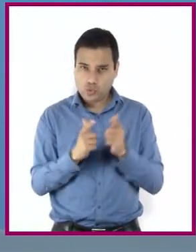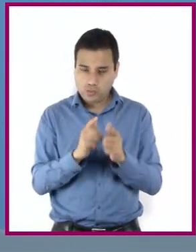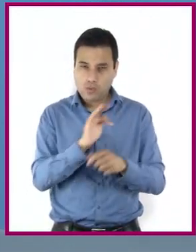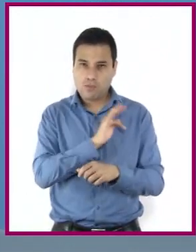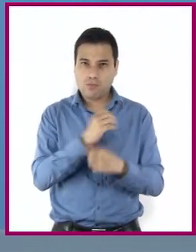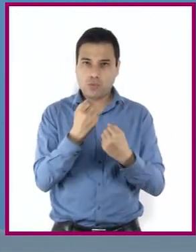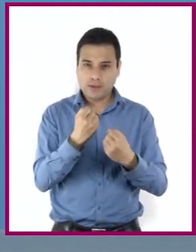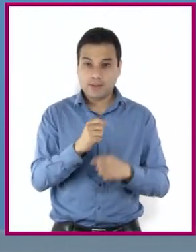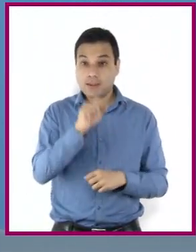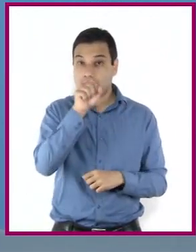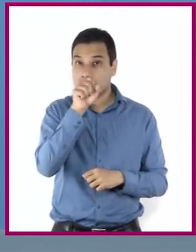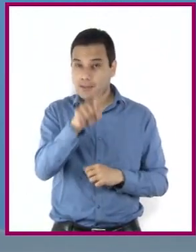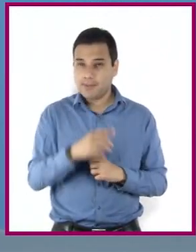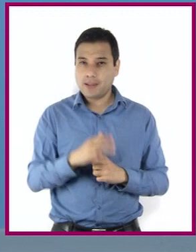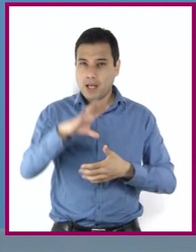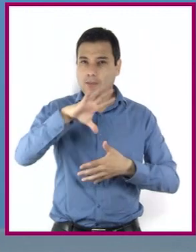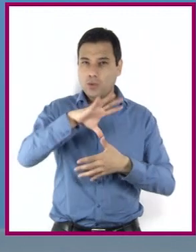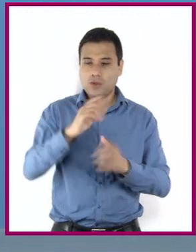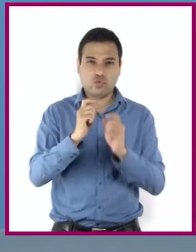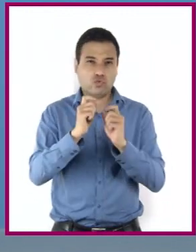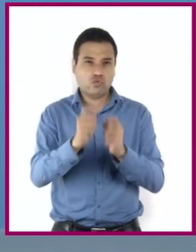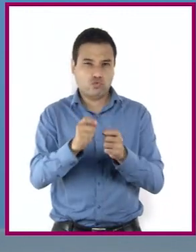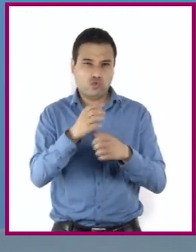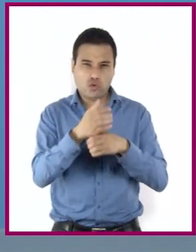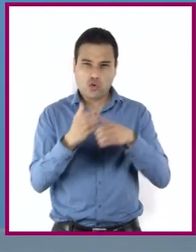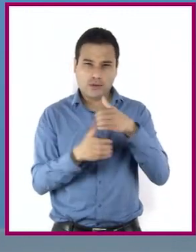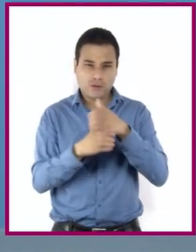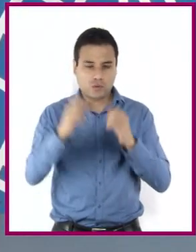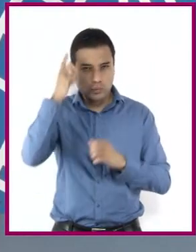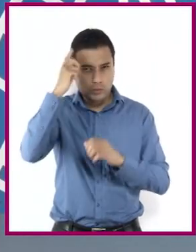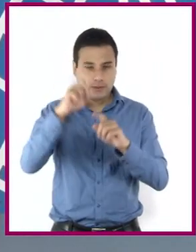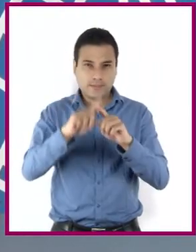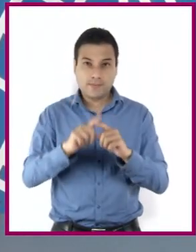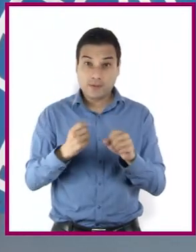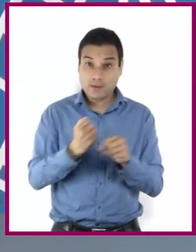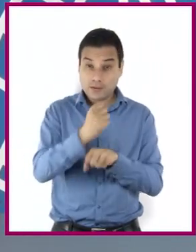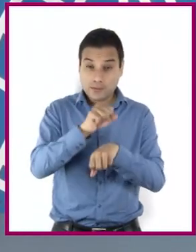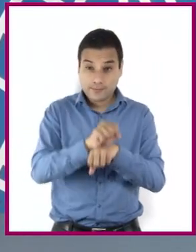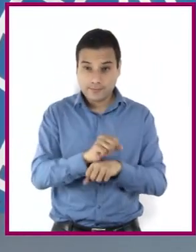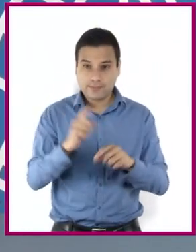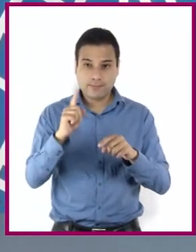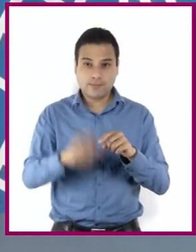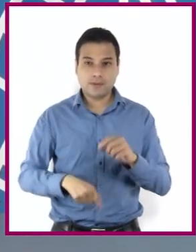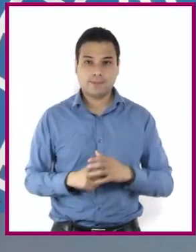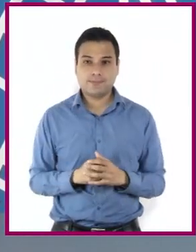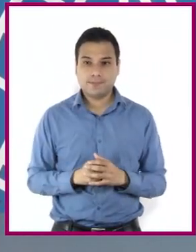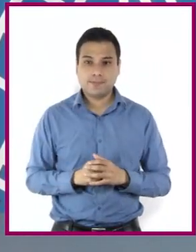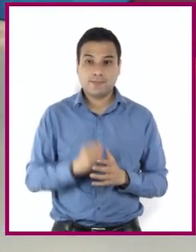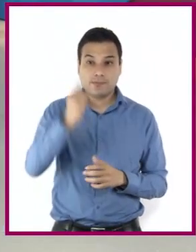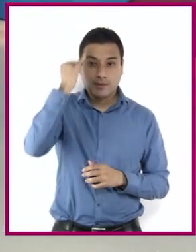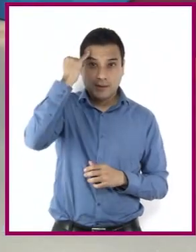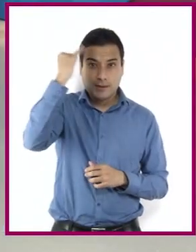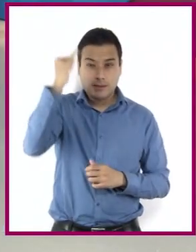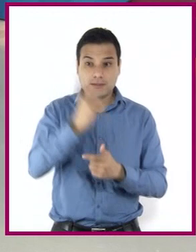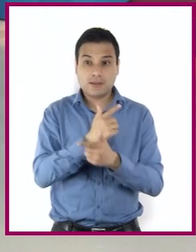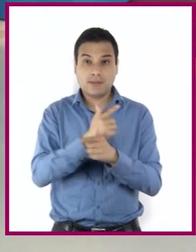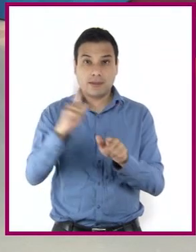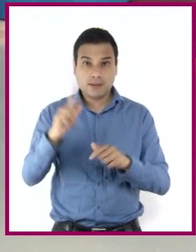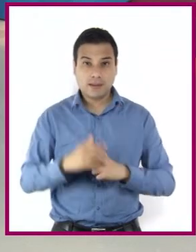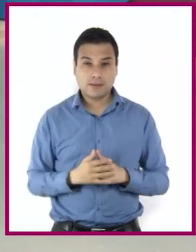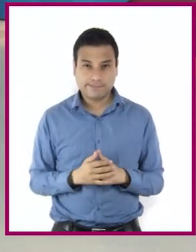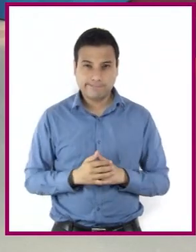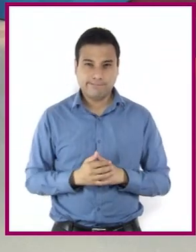a americanos y la abolición de la esclavitud y de la tortura. Las ideas de libertad, igualdad y soberanía que nutrieron